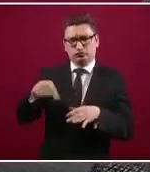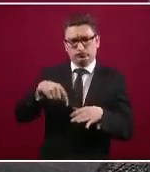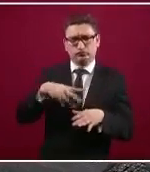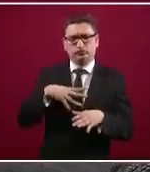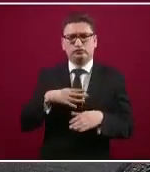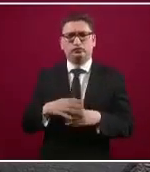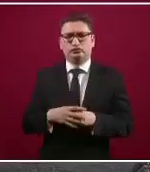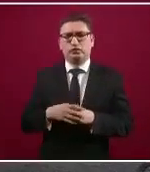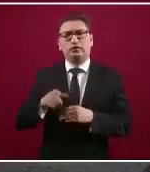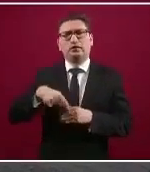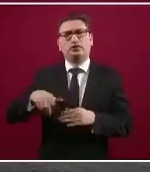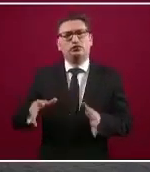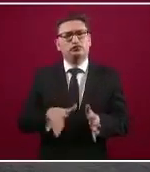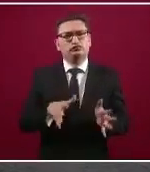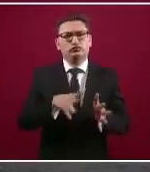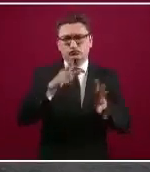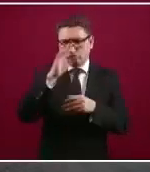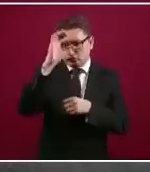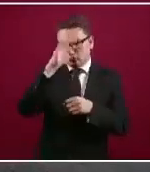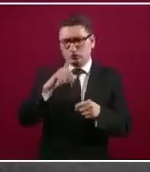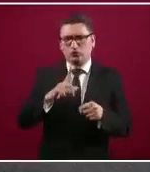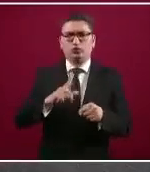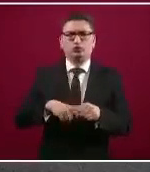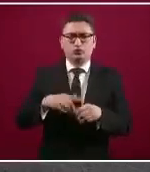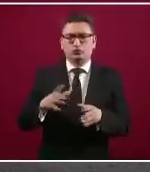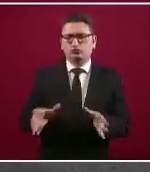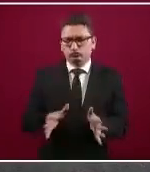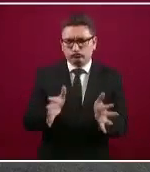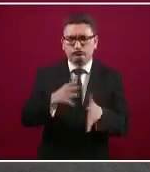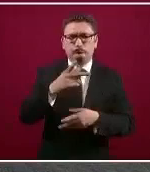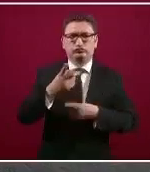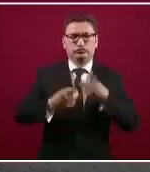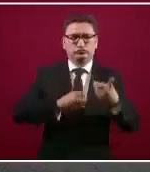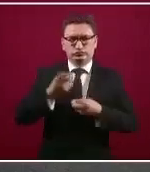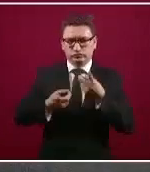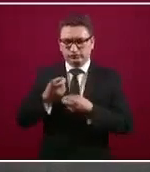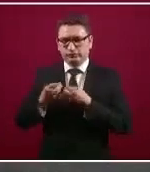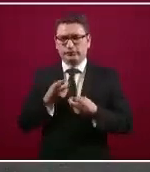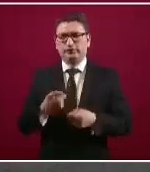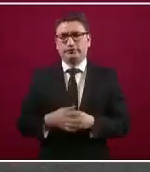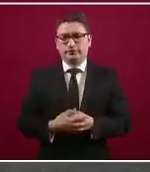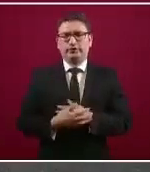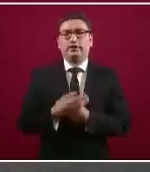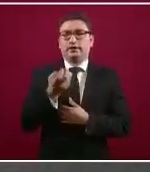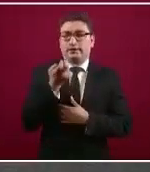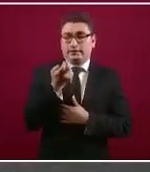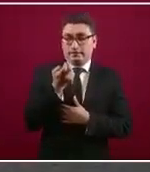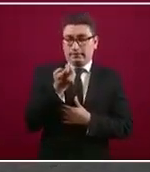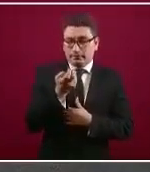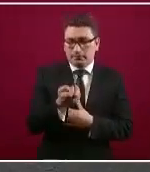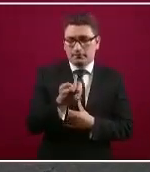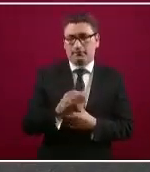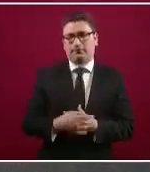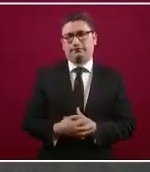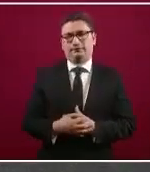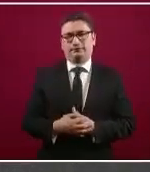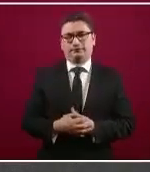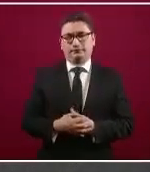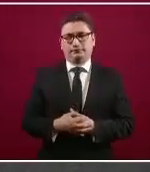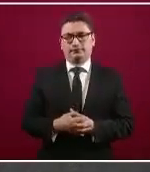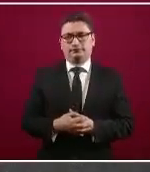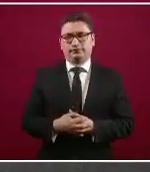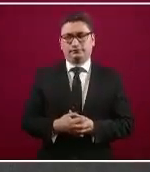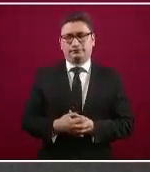que promueven la cultura, que promueven el deporte. Por eso mismo,